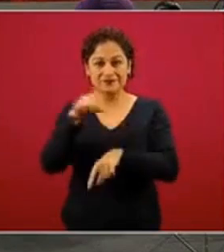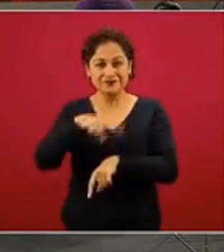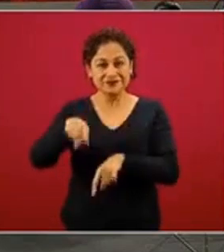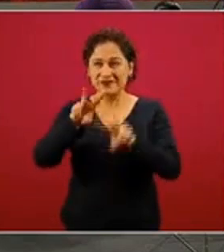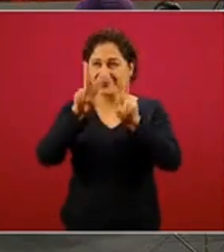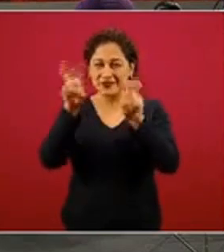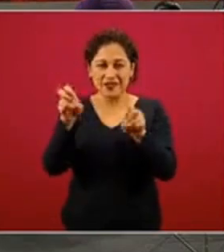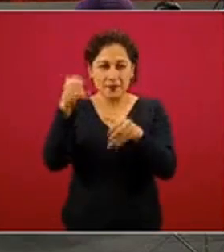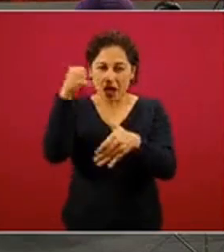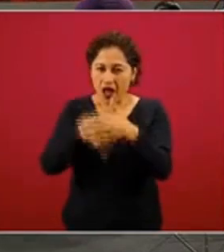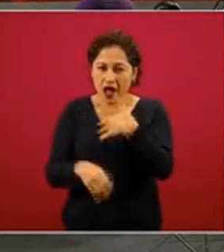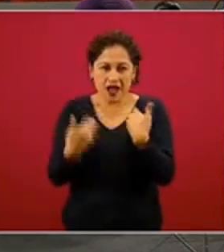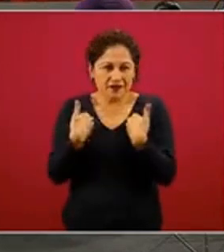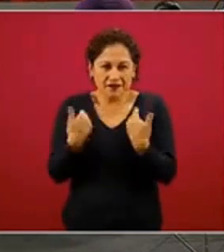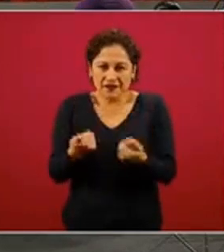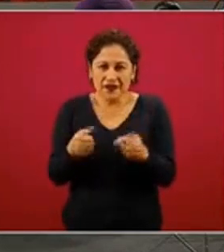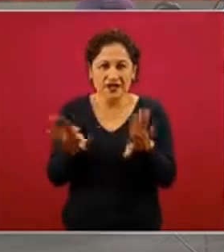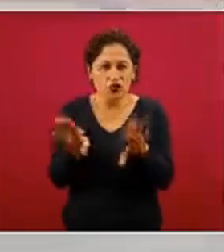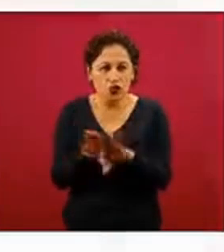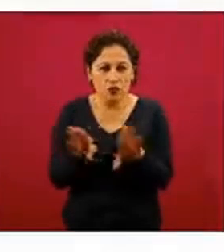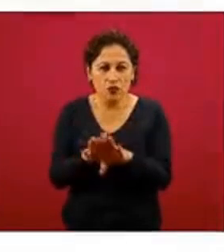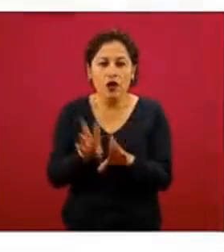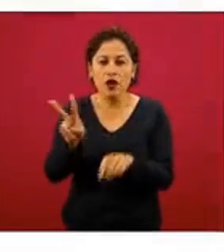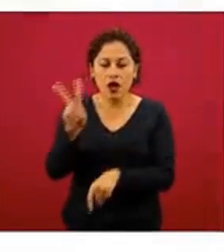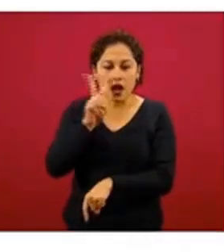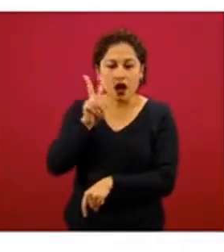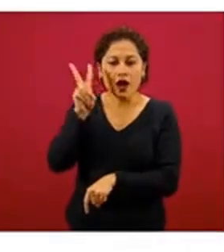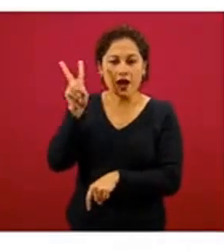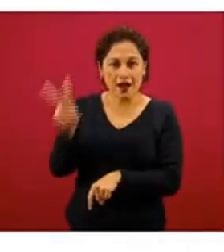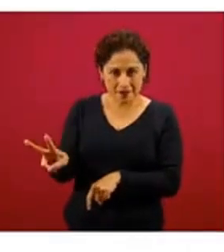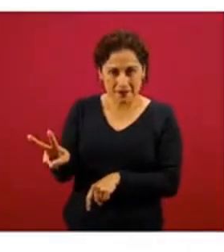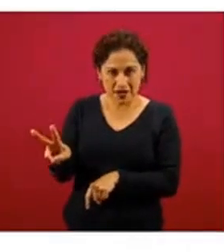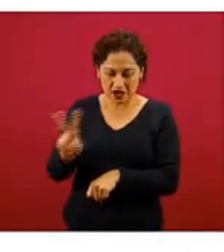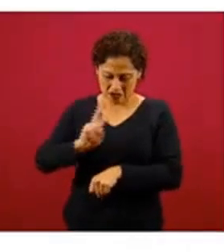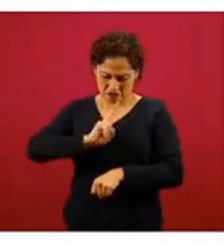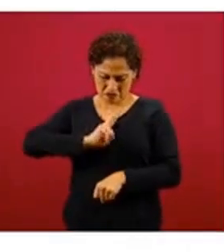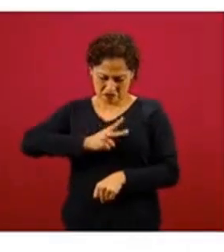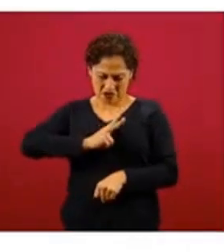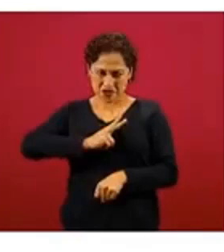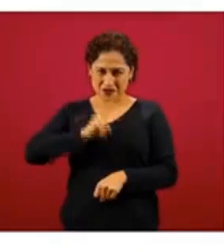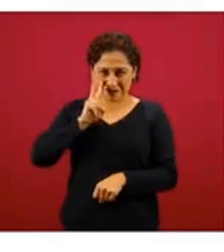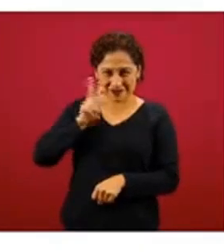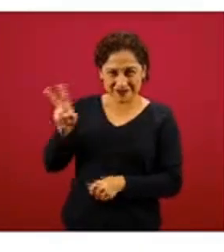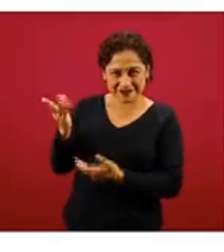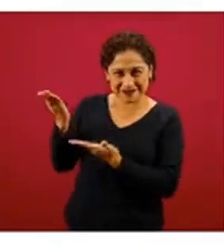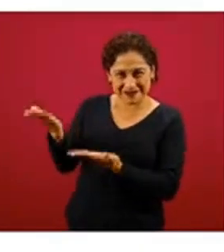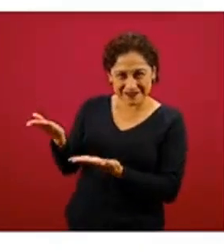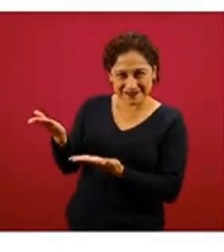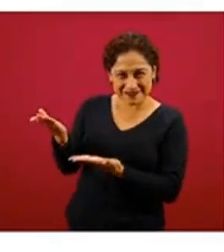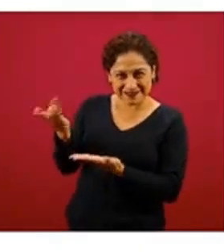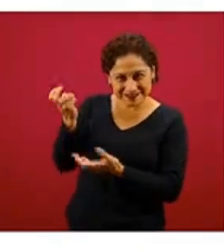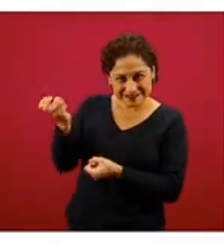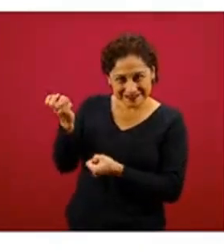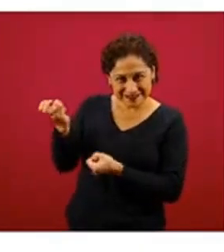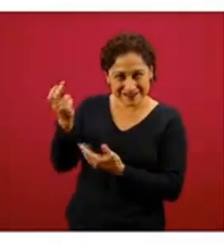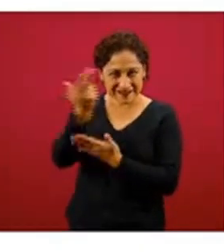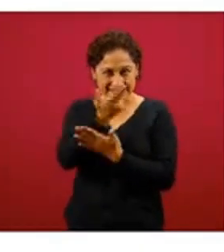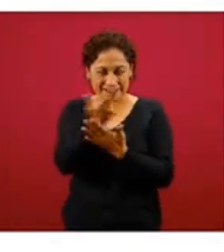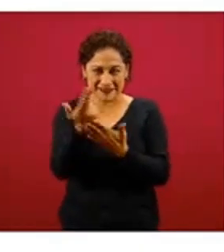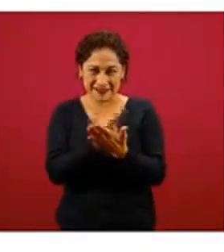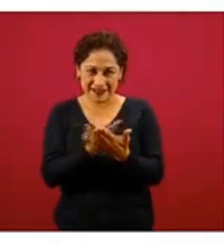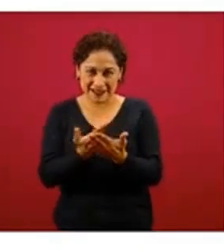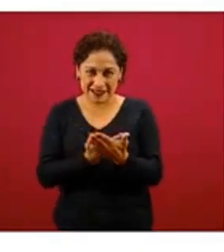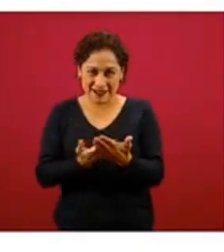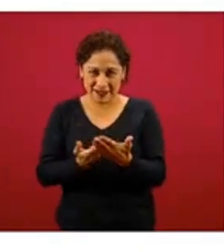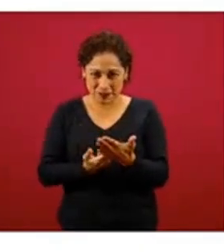que conocer al enemigo, y aquí está una caricatura, un dibujo muy representativo. Estoy seguro que en lo